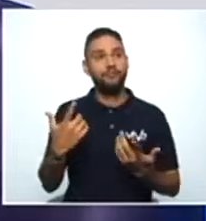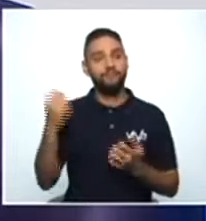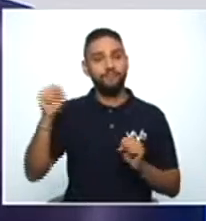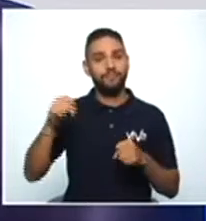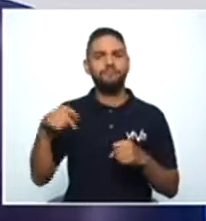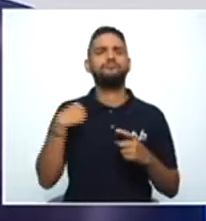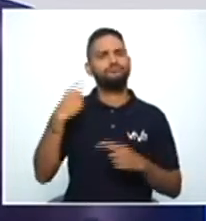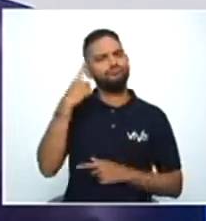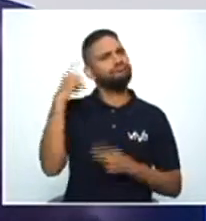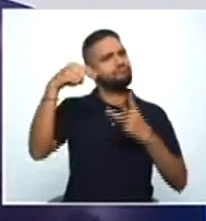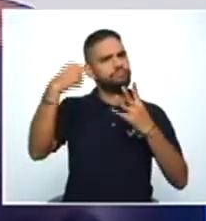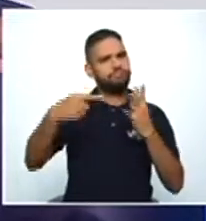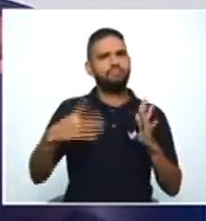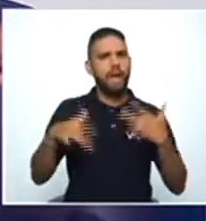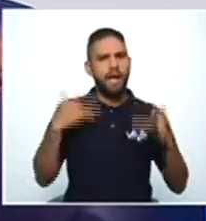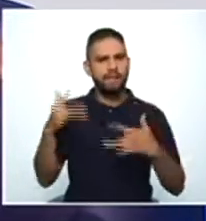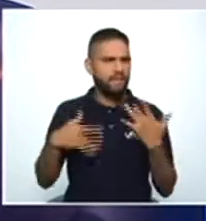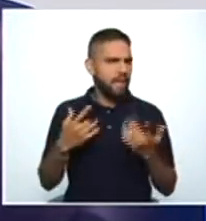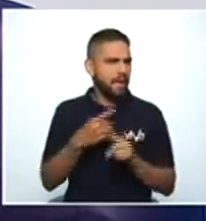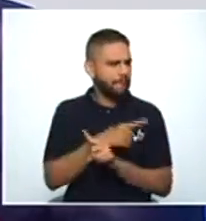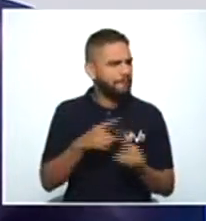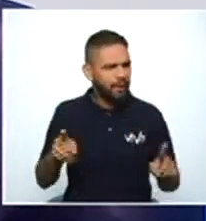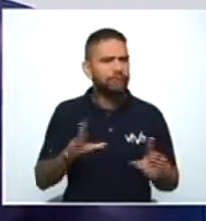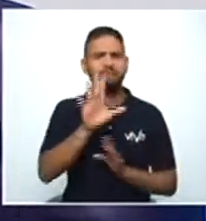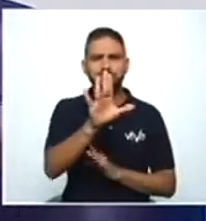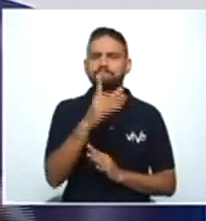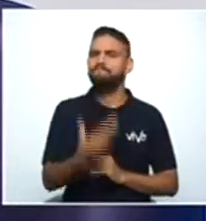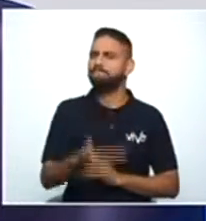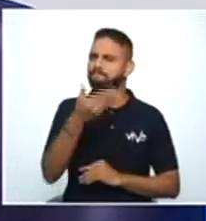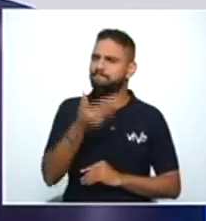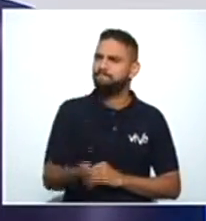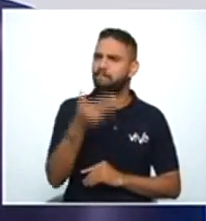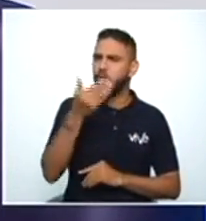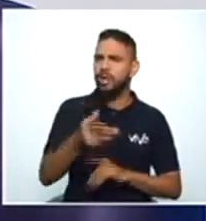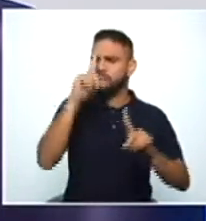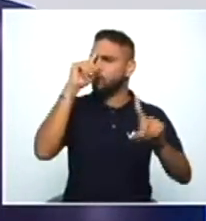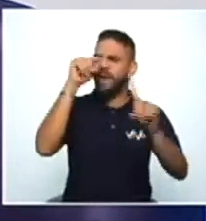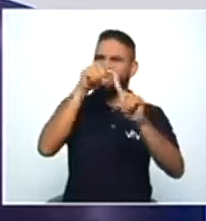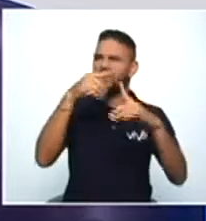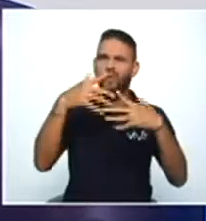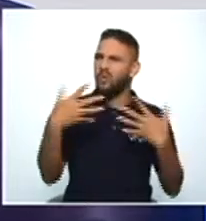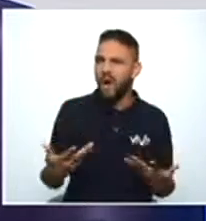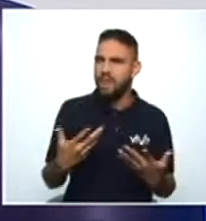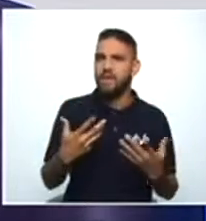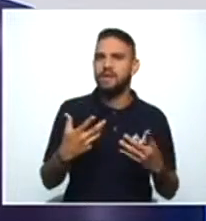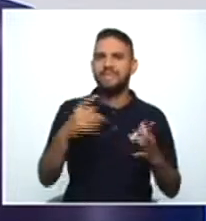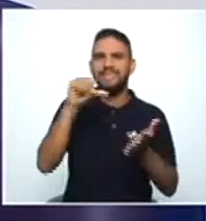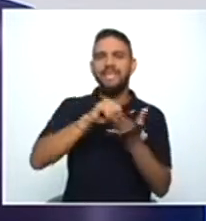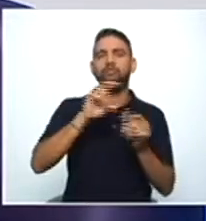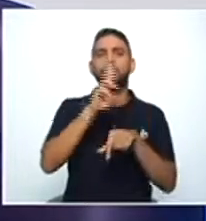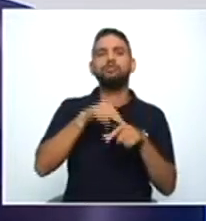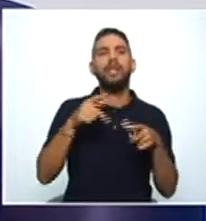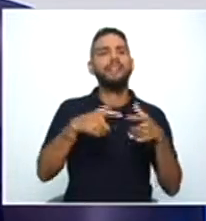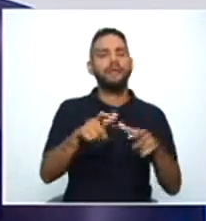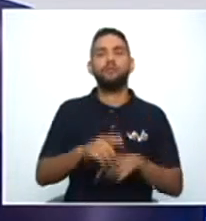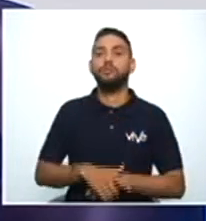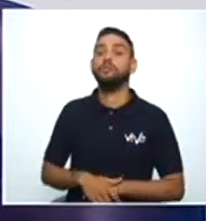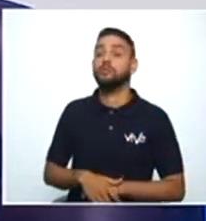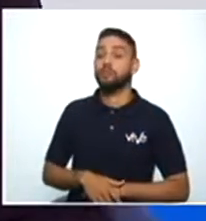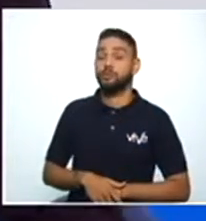tendrán distintas actividades fundamentalmente el objetivo del cendis cual podríamos decir que es puntualmente